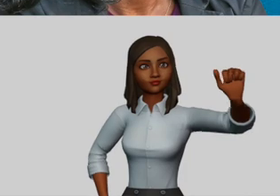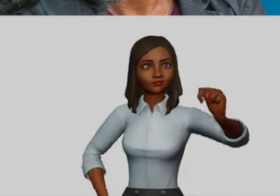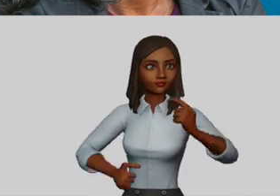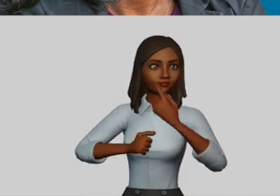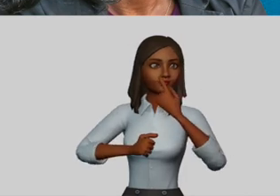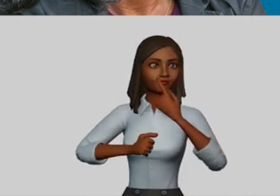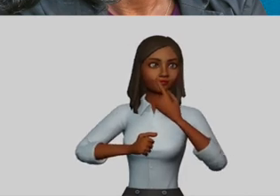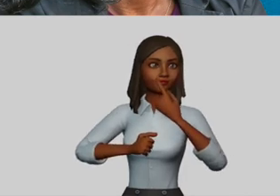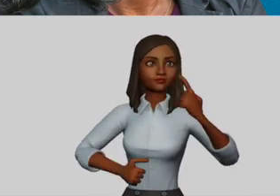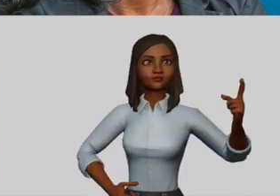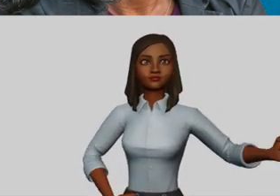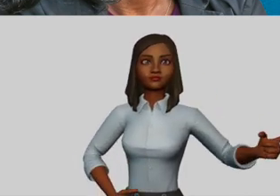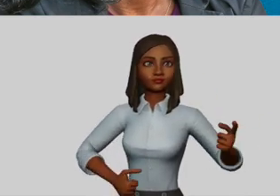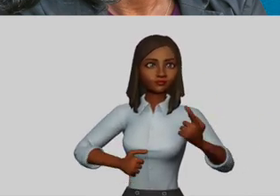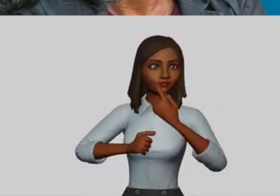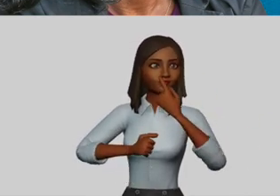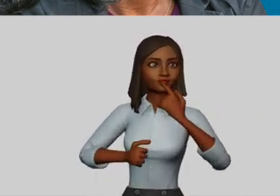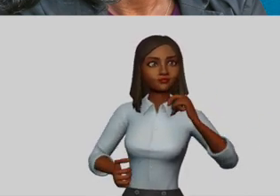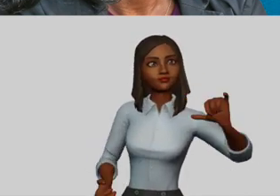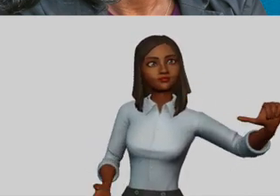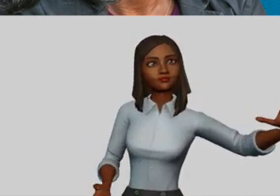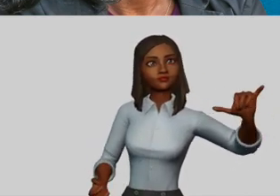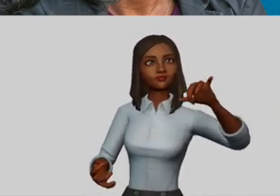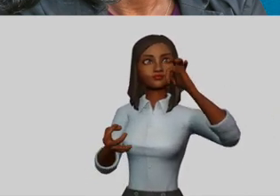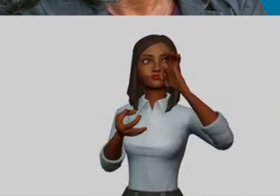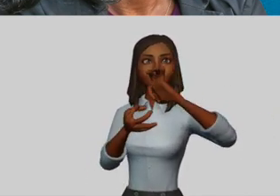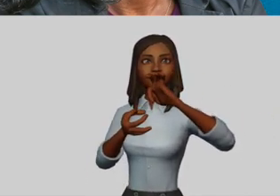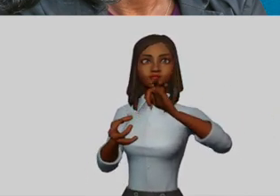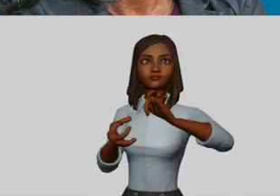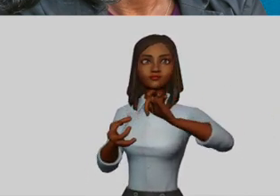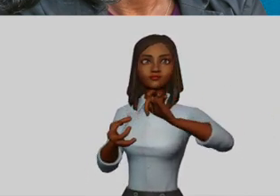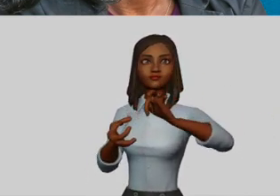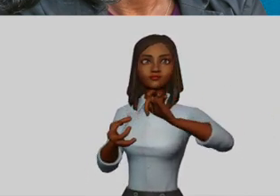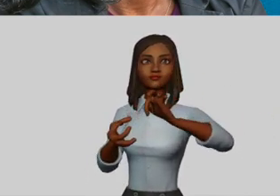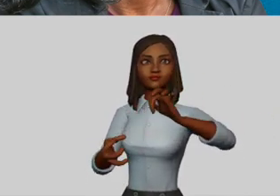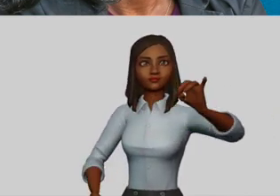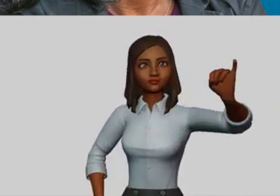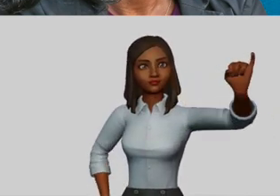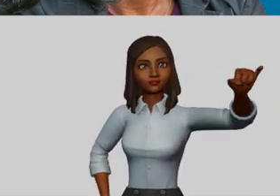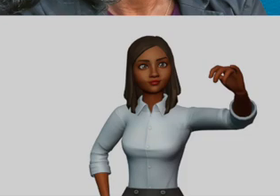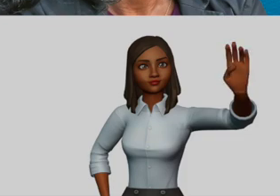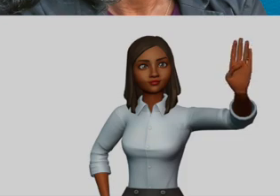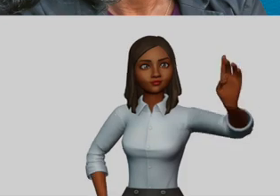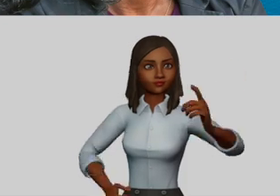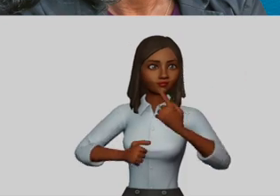Tú nada más me tienes que conseguir el data set, porque ahí yo puedo, I can tweak the models, right?